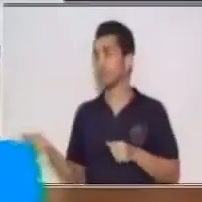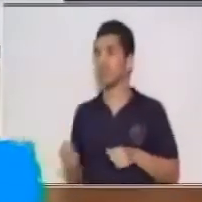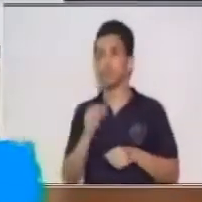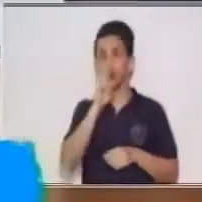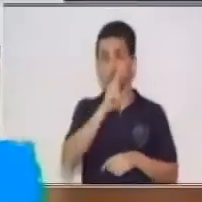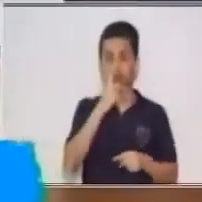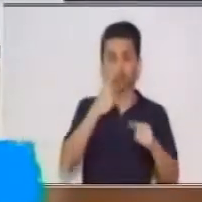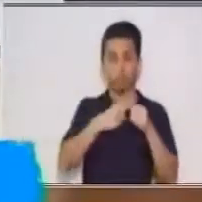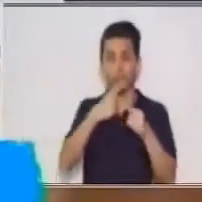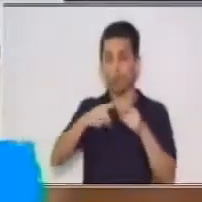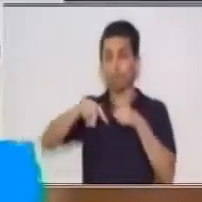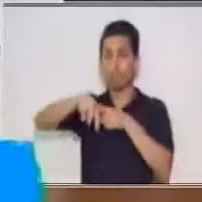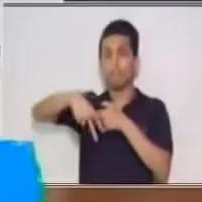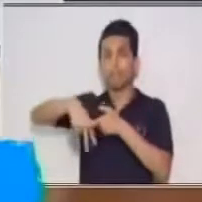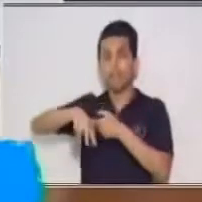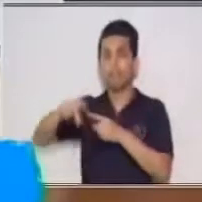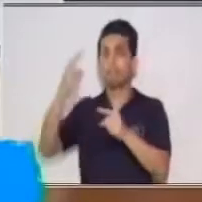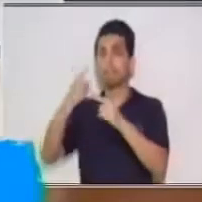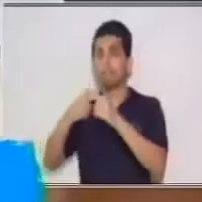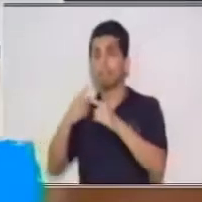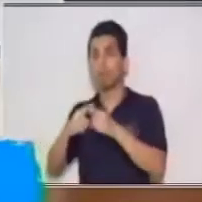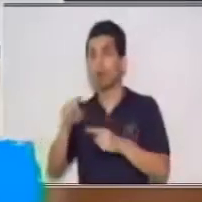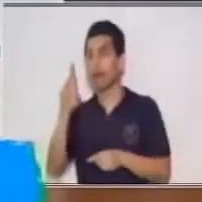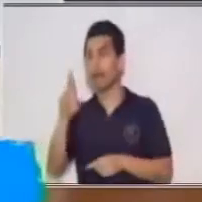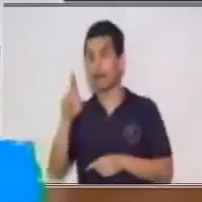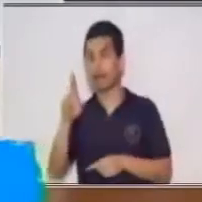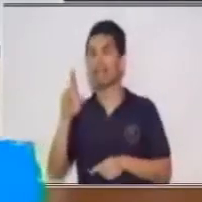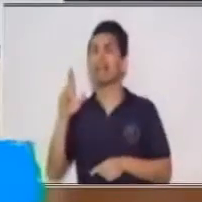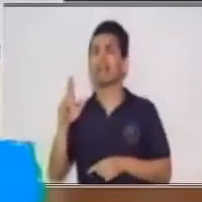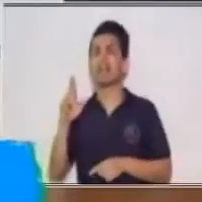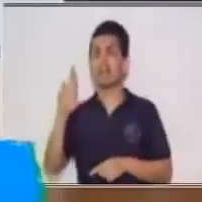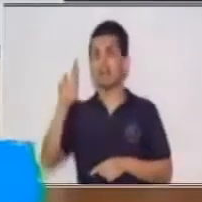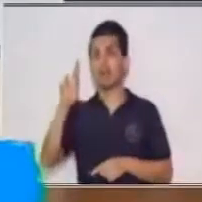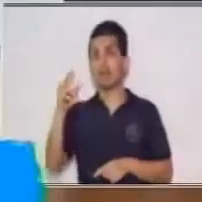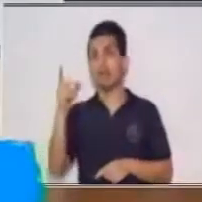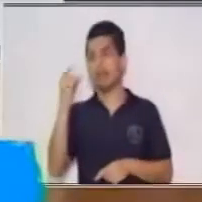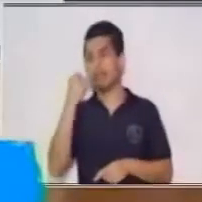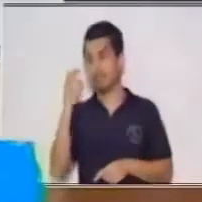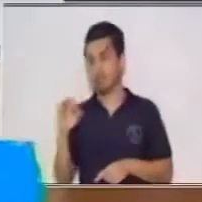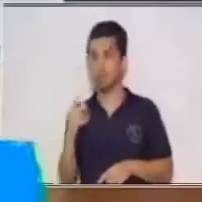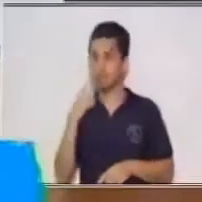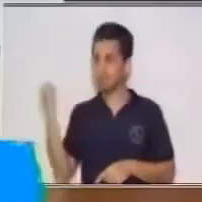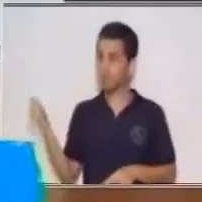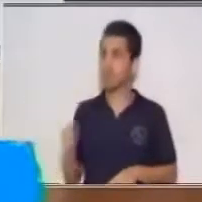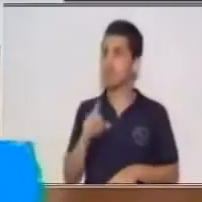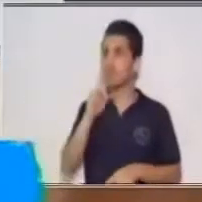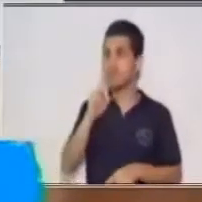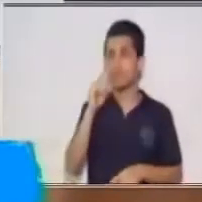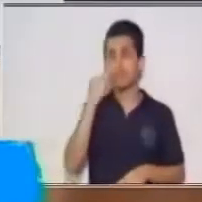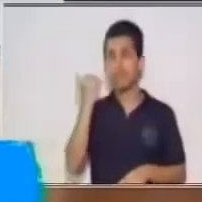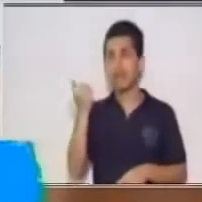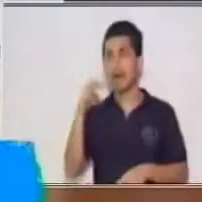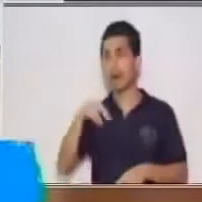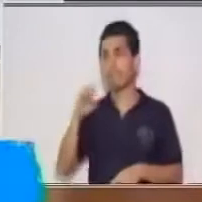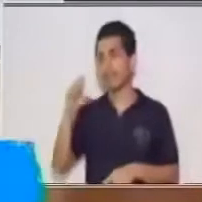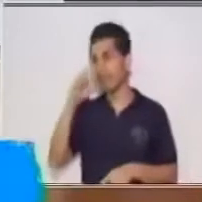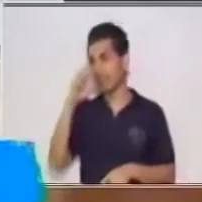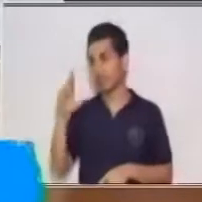que tenemos desconocido cuánto puede medir, ¿qué hacemos? Multiplicamos 2 veces por el